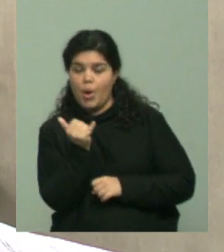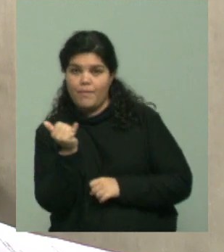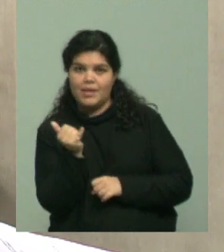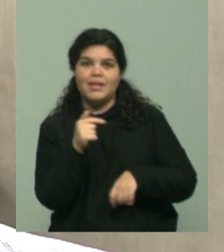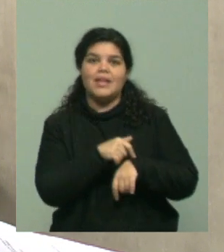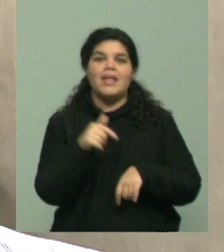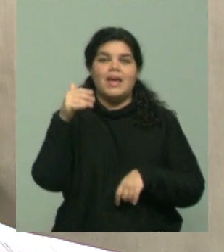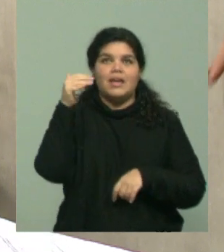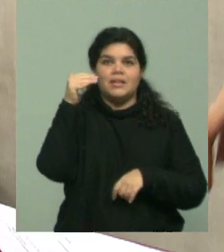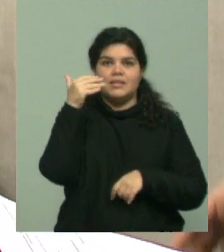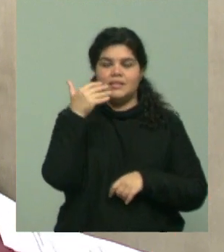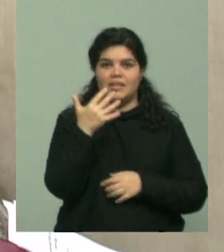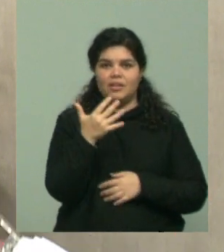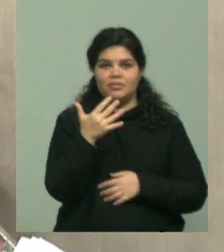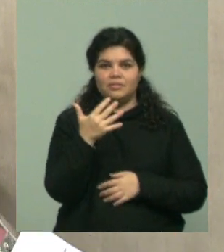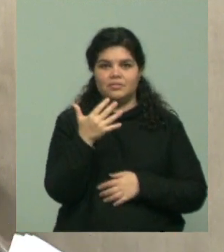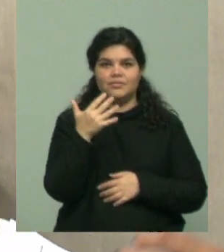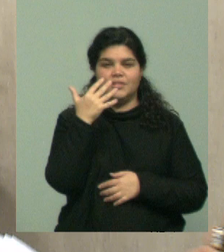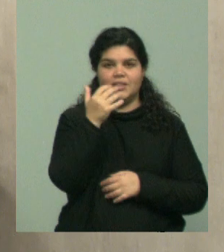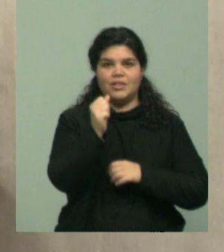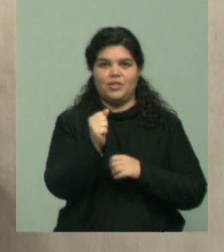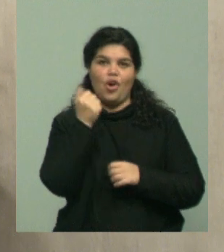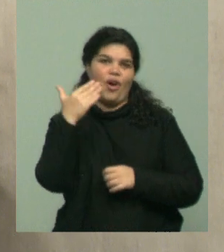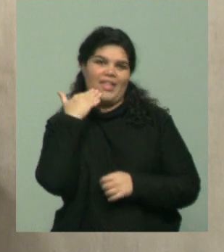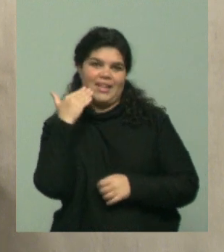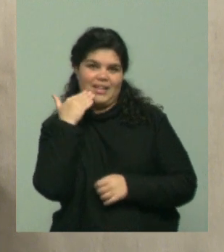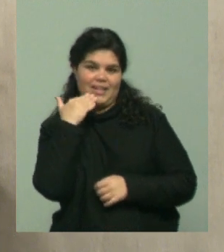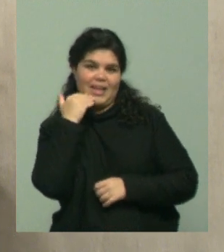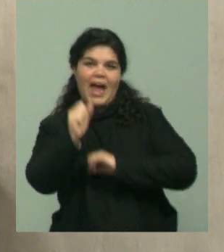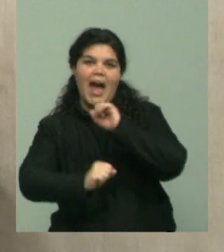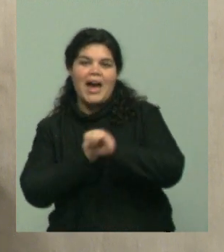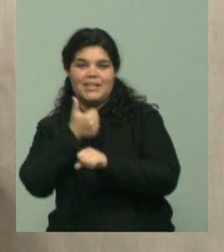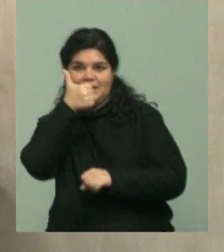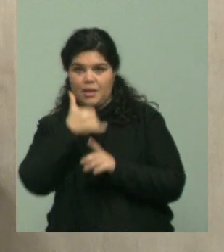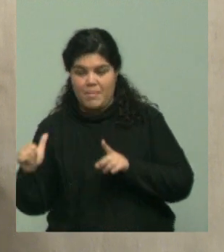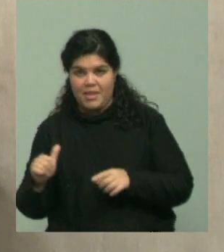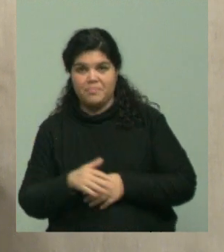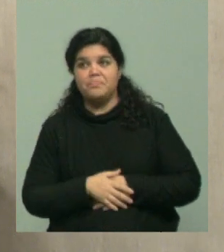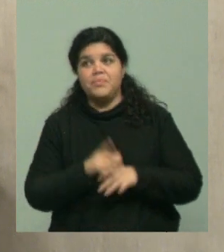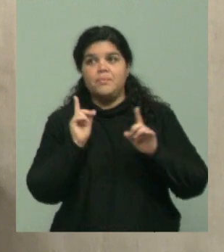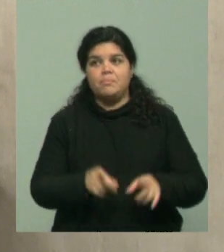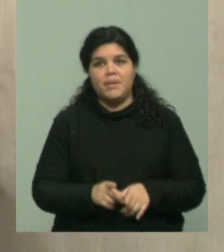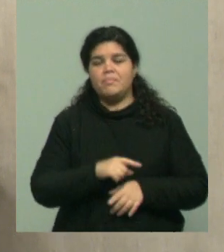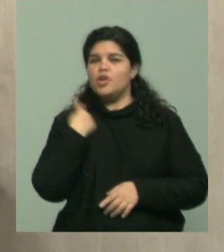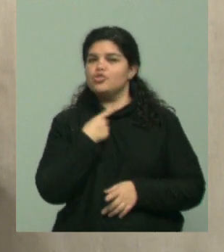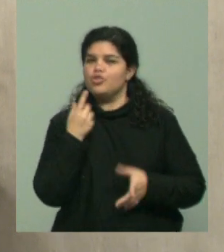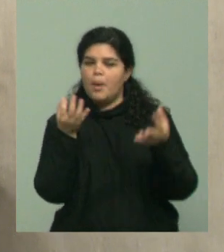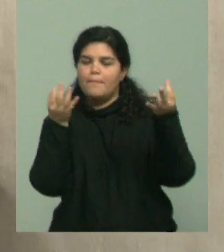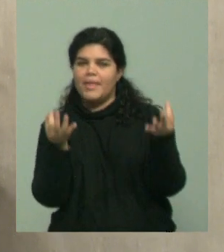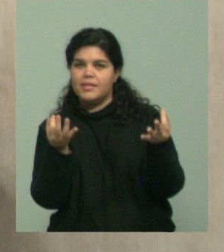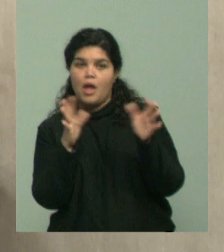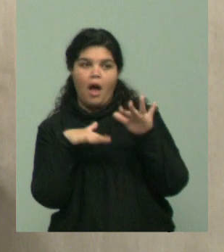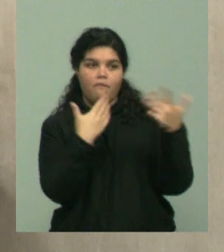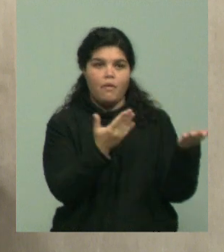17 a 18.30. Bien. Y no solamente tenemos esta meditación por la paz interna y del mundo, sino que